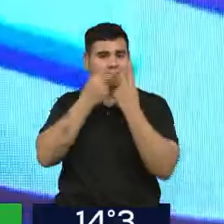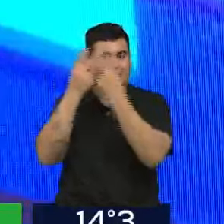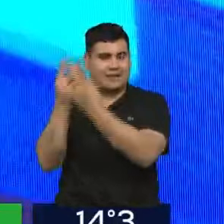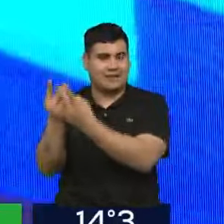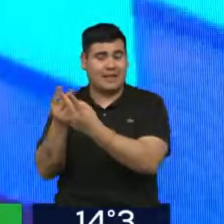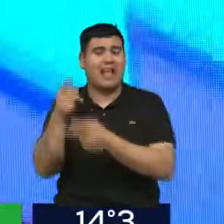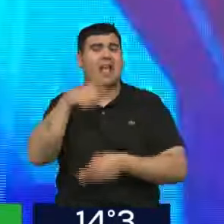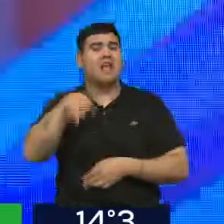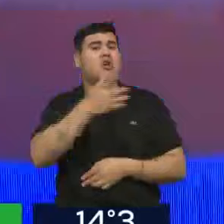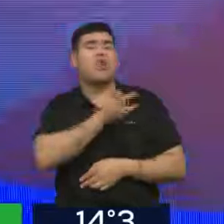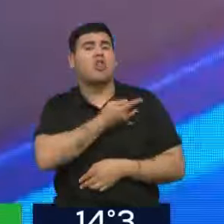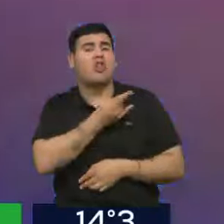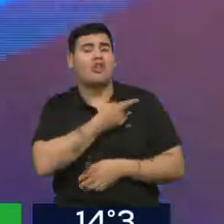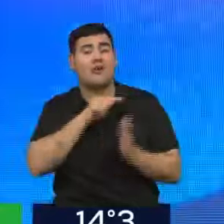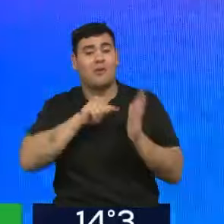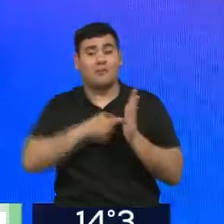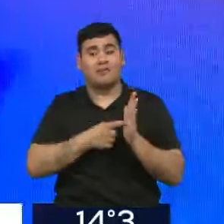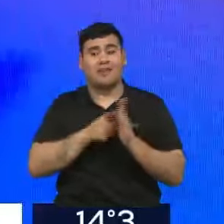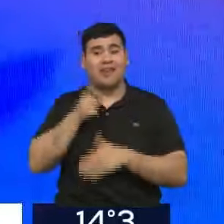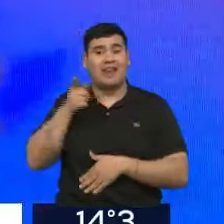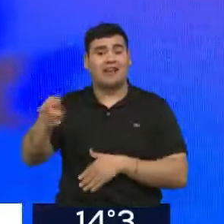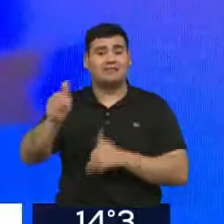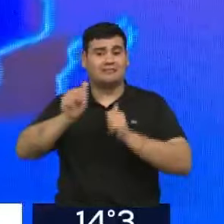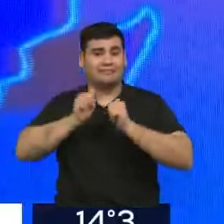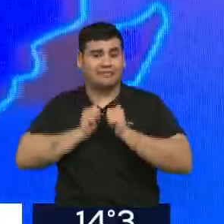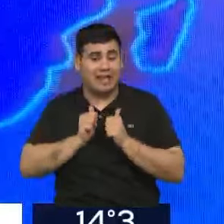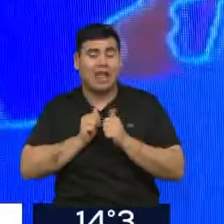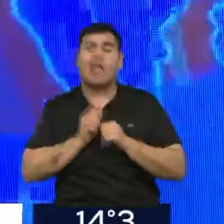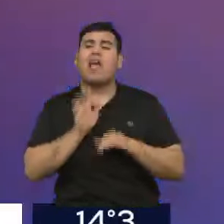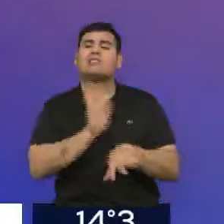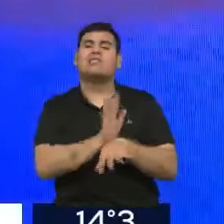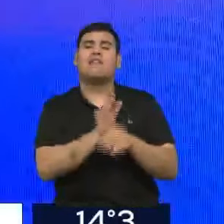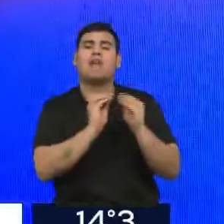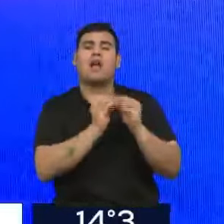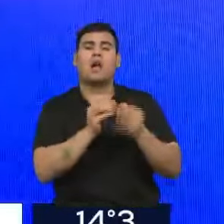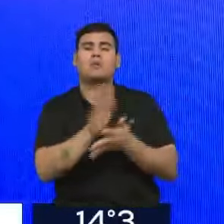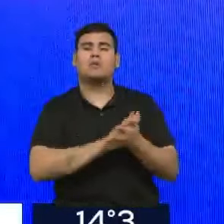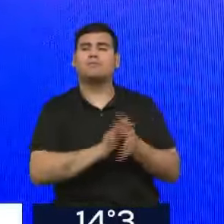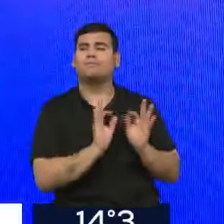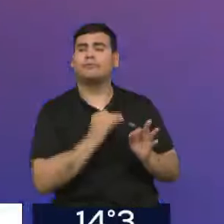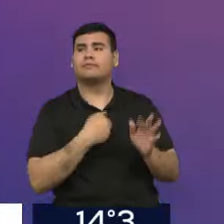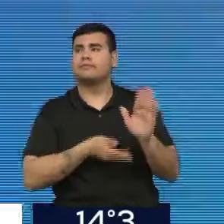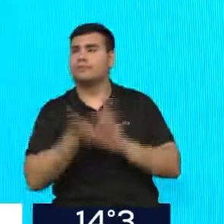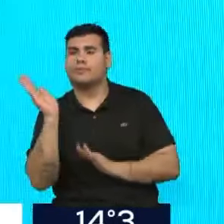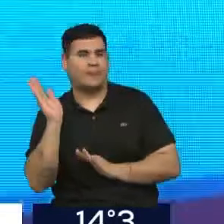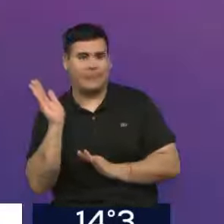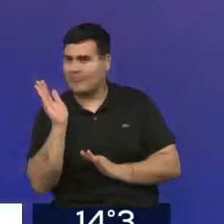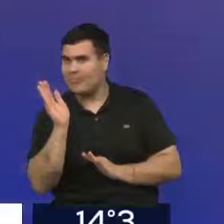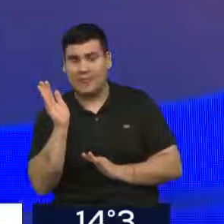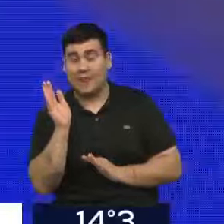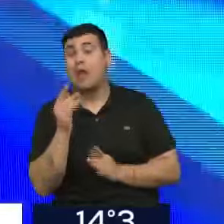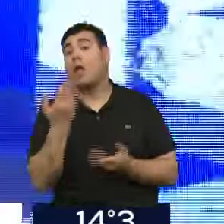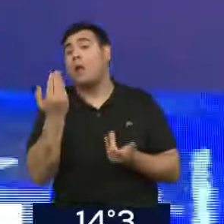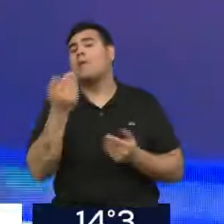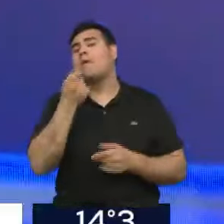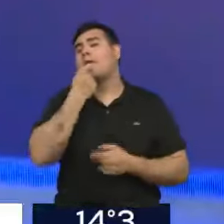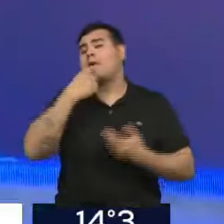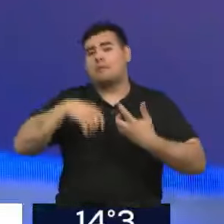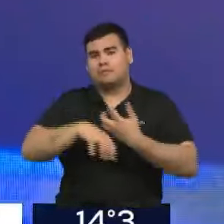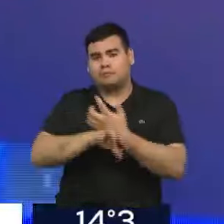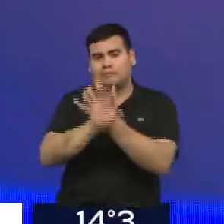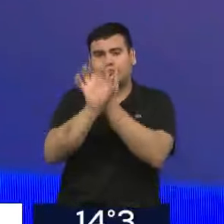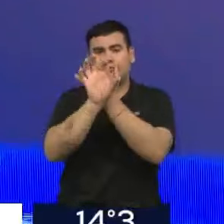habían instalado a Buenos Aires. No quedan desvinculados de la causa, sino que podrían llegar a comparecer o vía remota o